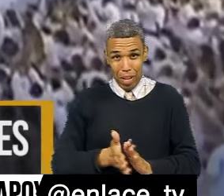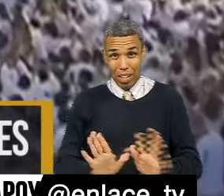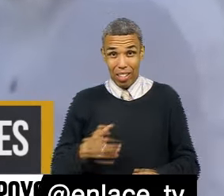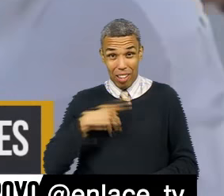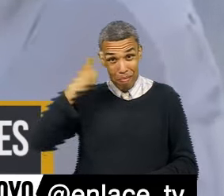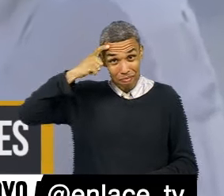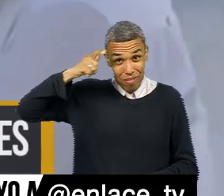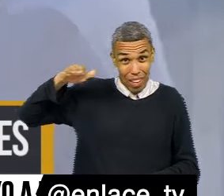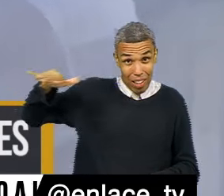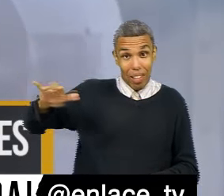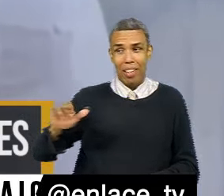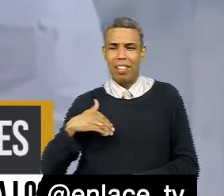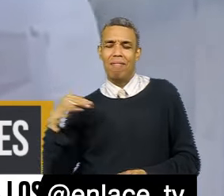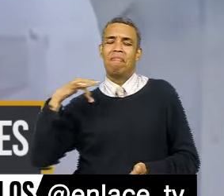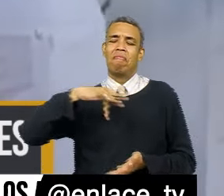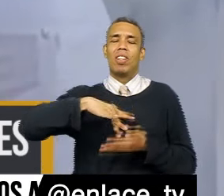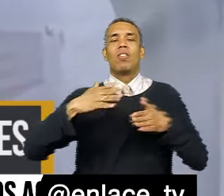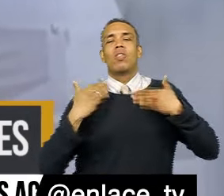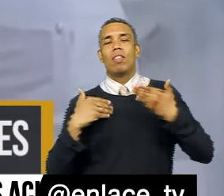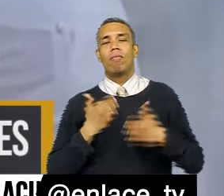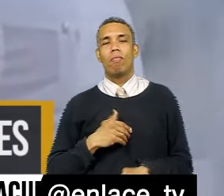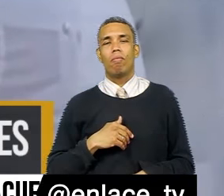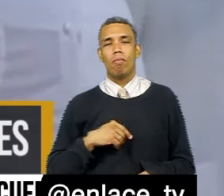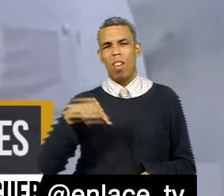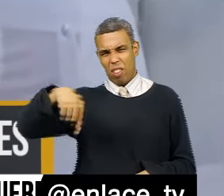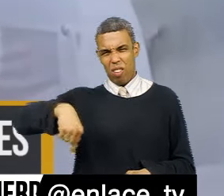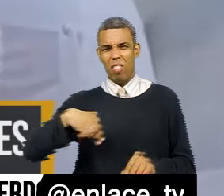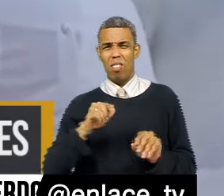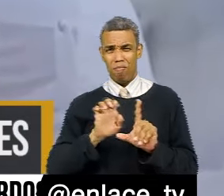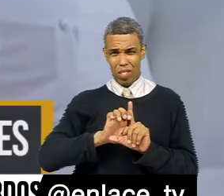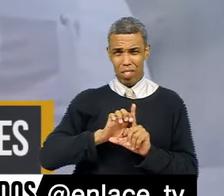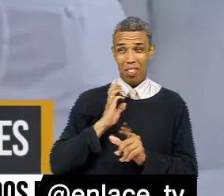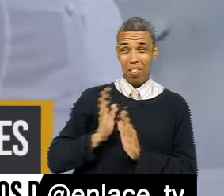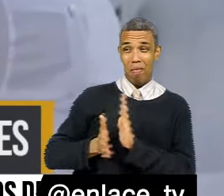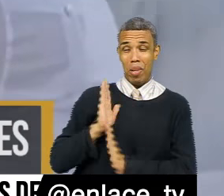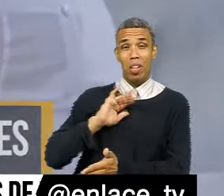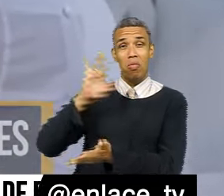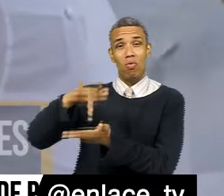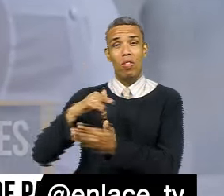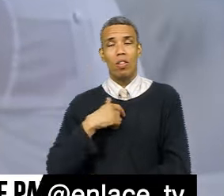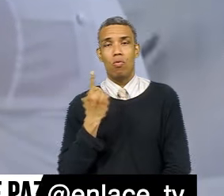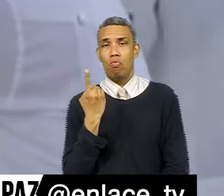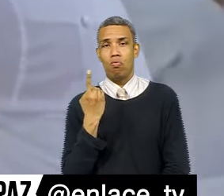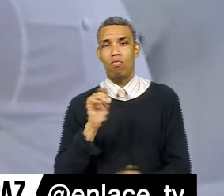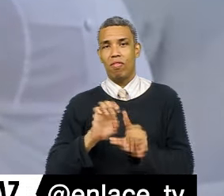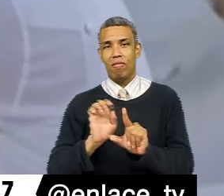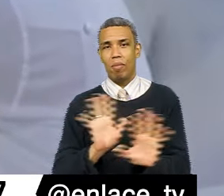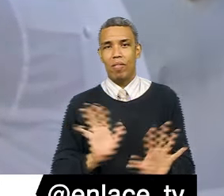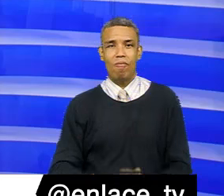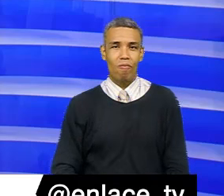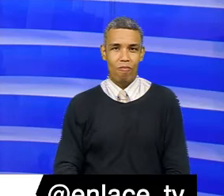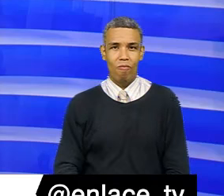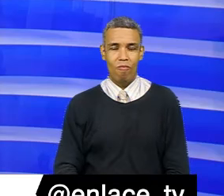Cartagena. Enlace Televisión fue el único medio de comunicación de Barranca Bermeja presente en este espacio.